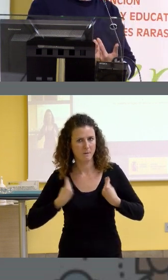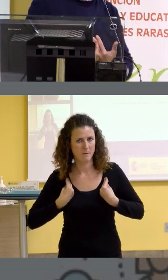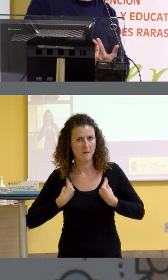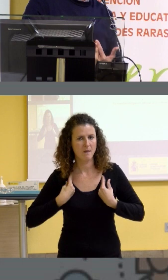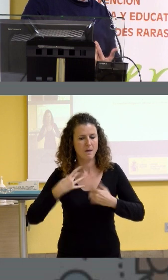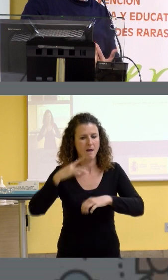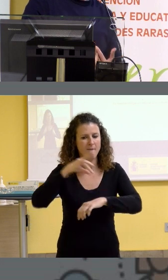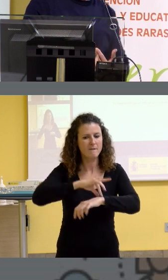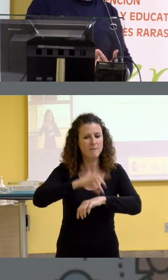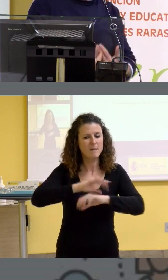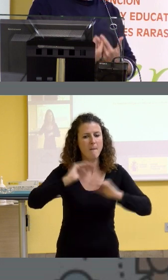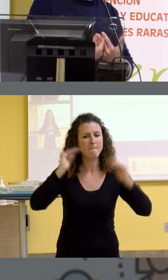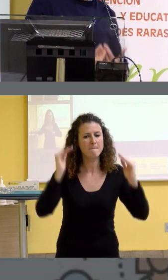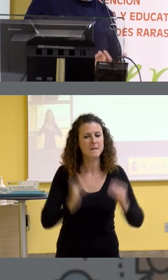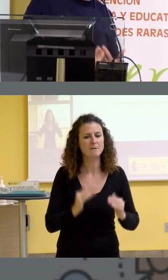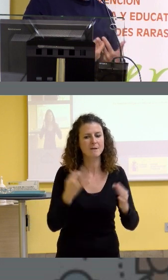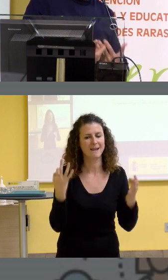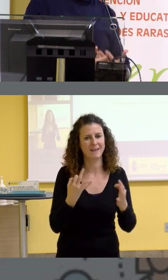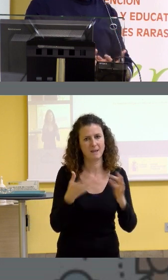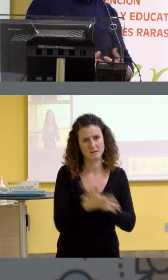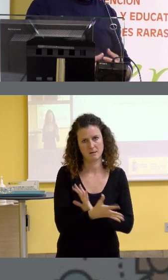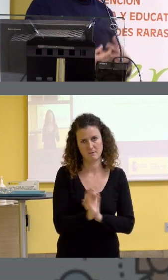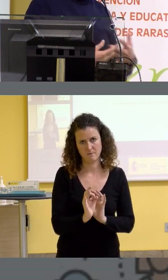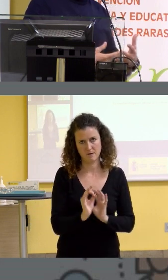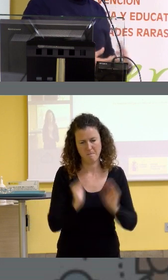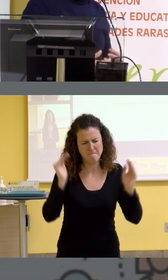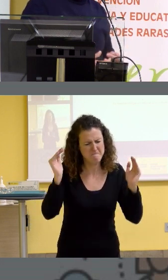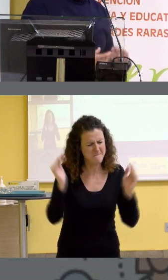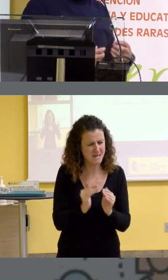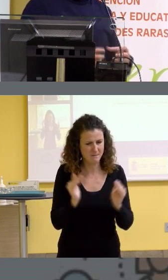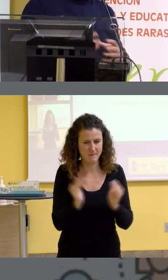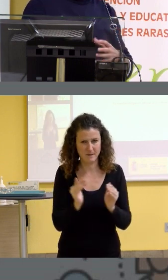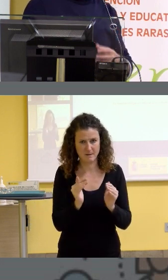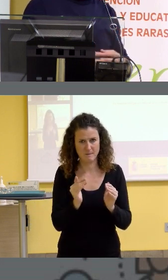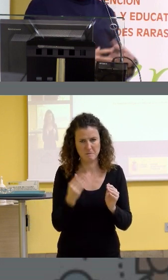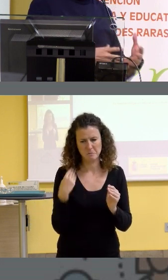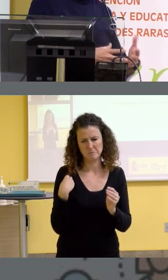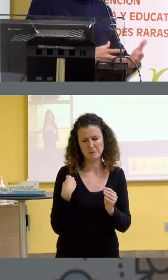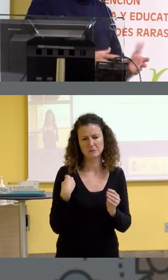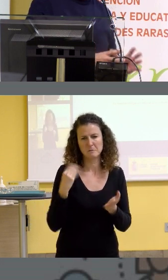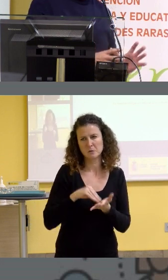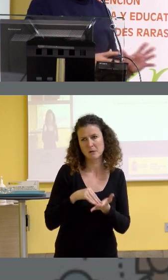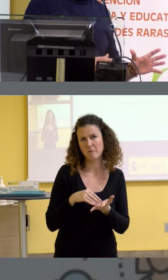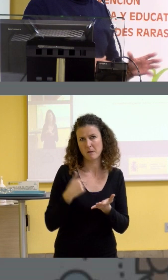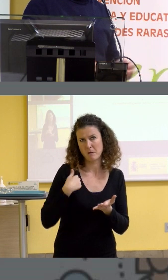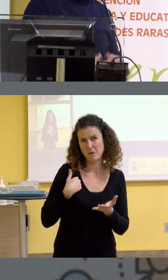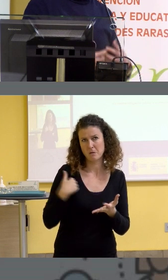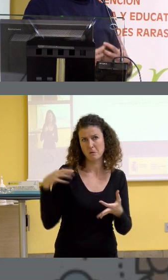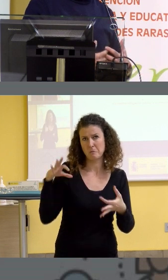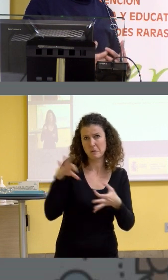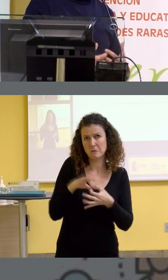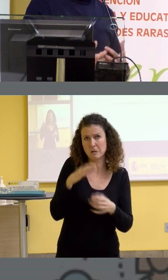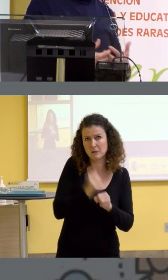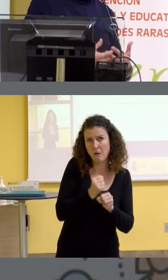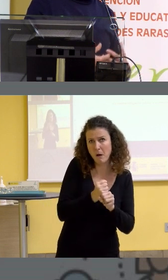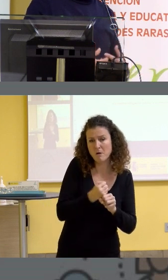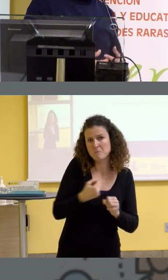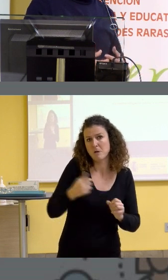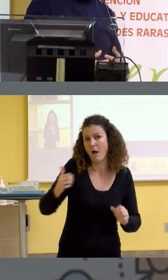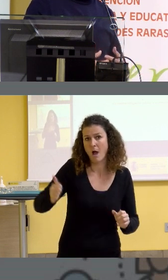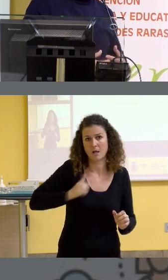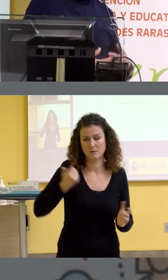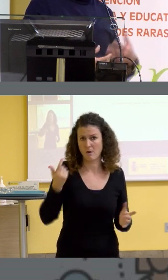enfermedad minoritaria, extremadamente minoritaria. Mucha gente se pregunta si yo me dedico a esto por esto. No, es pura casualidad. Mi